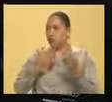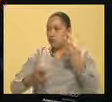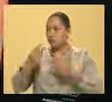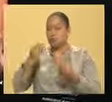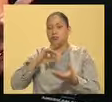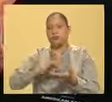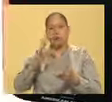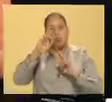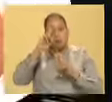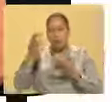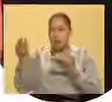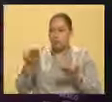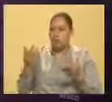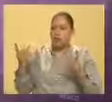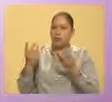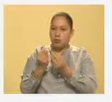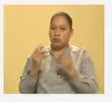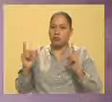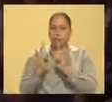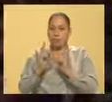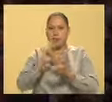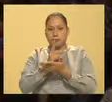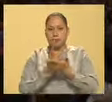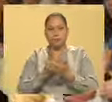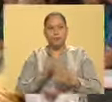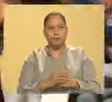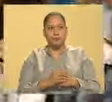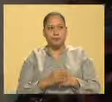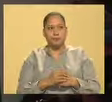gracias. Un honor tenerte aquí en nuestro programa.